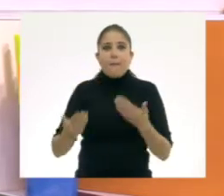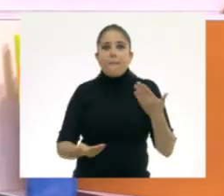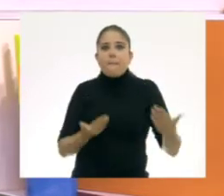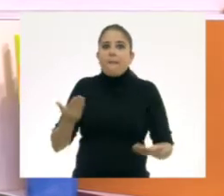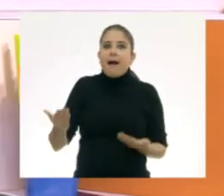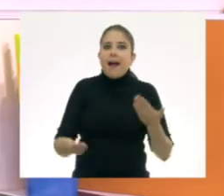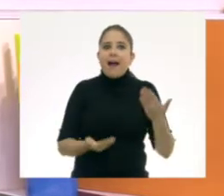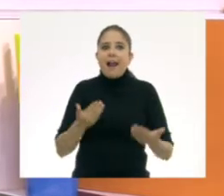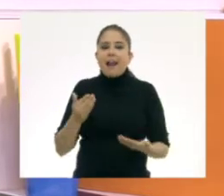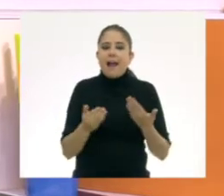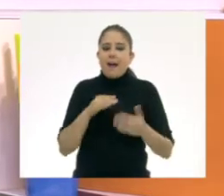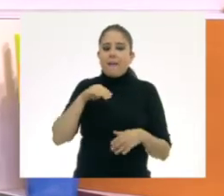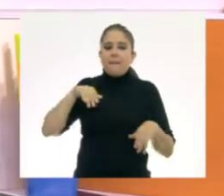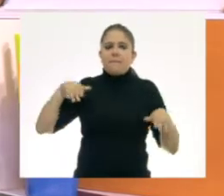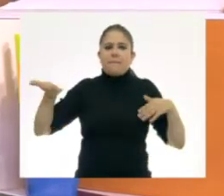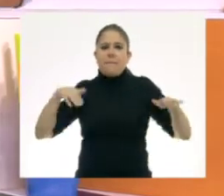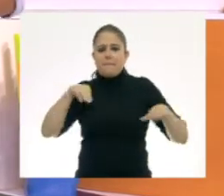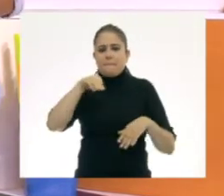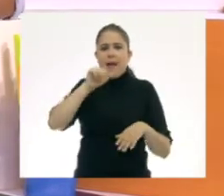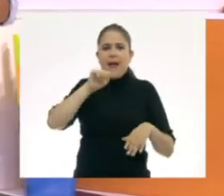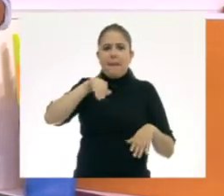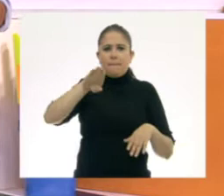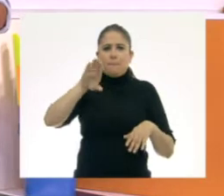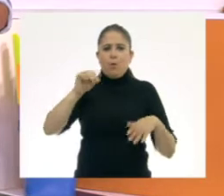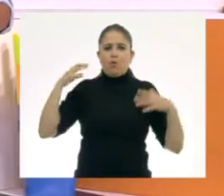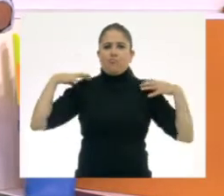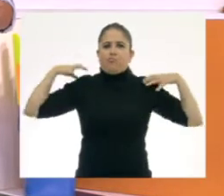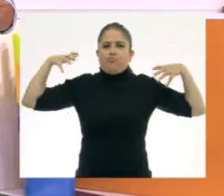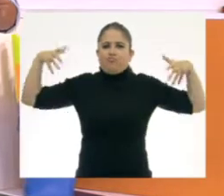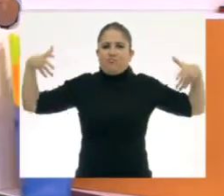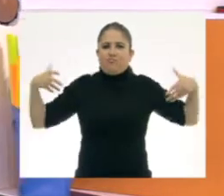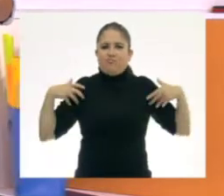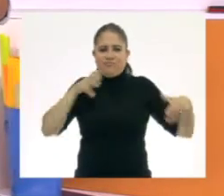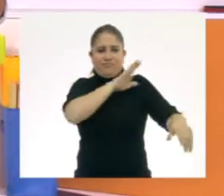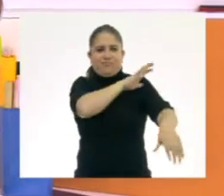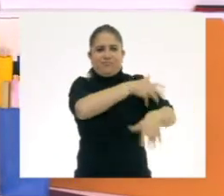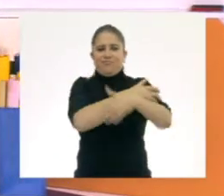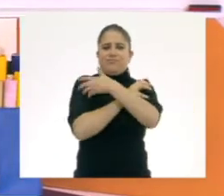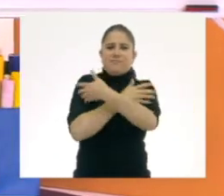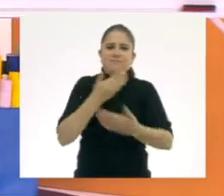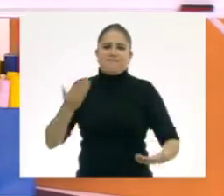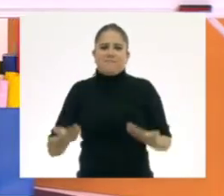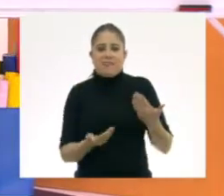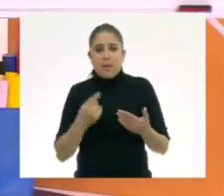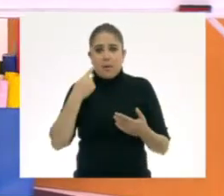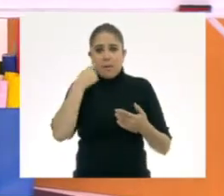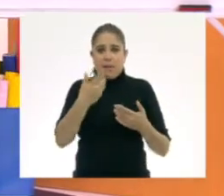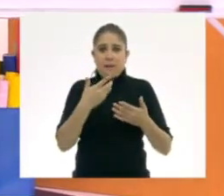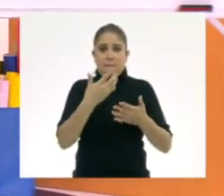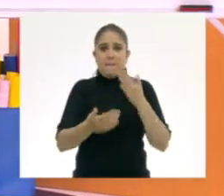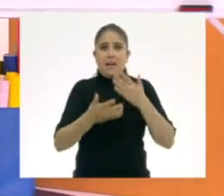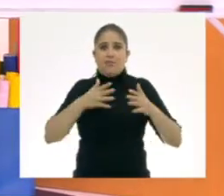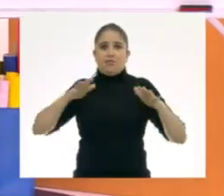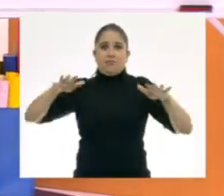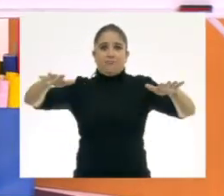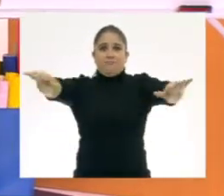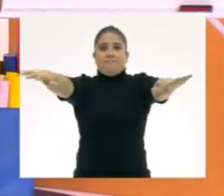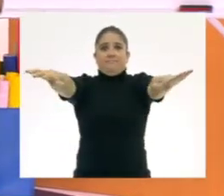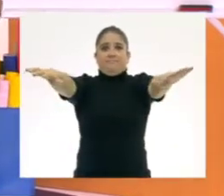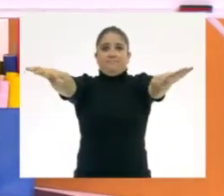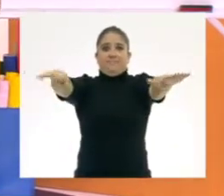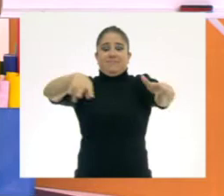mambo por la ropa que llevábamos. Ah, muy bien, mira. Observé que teníamos las manos estiradas